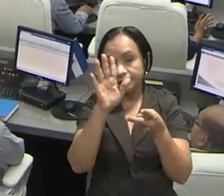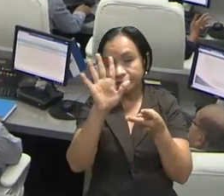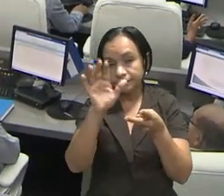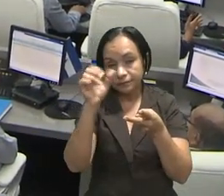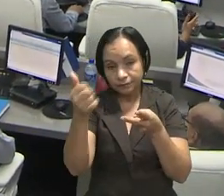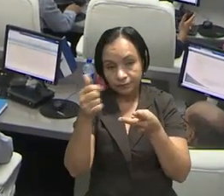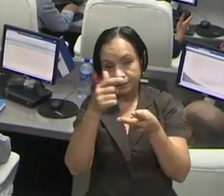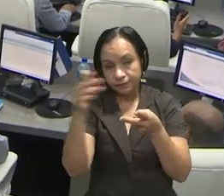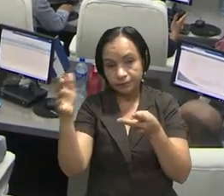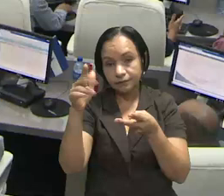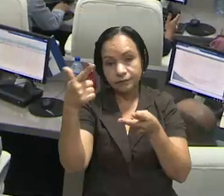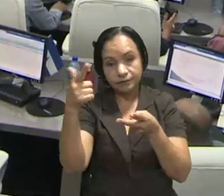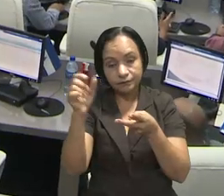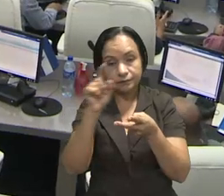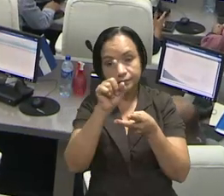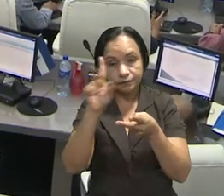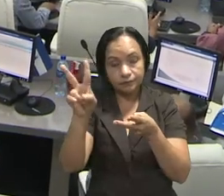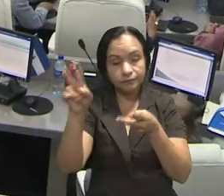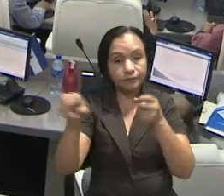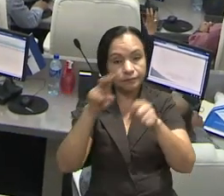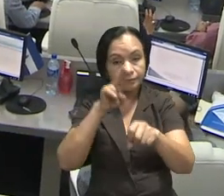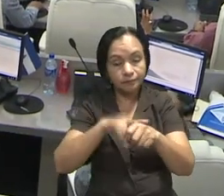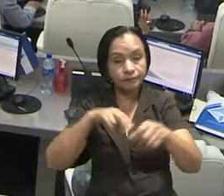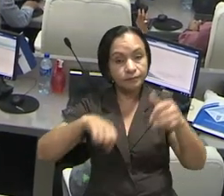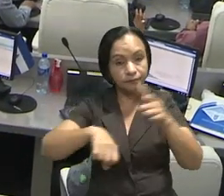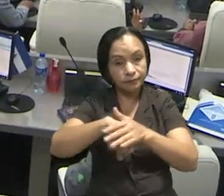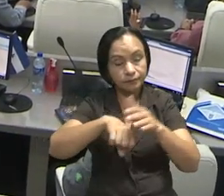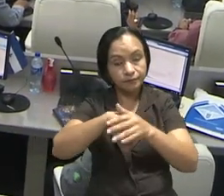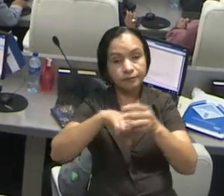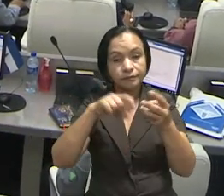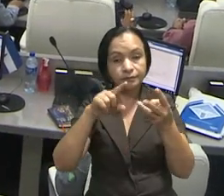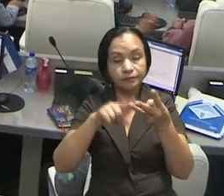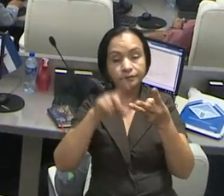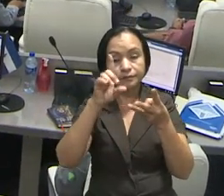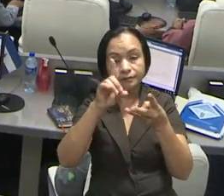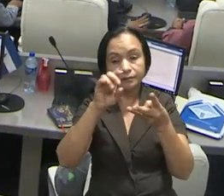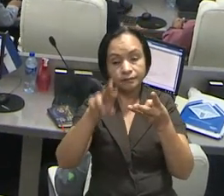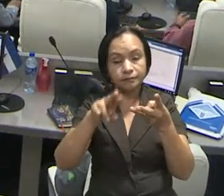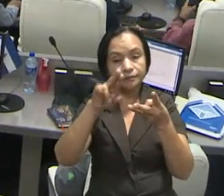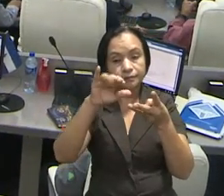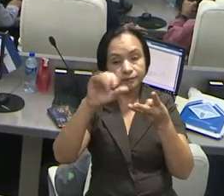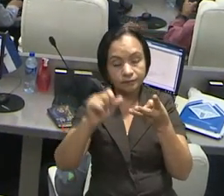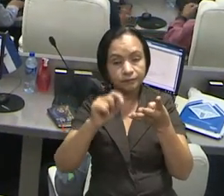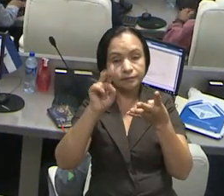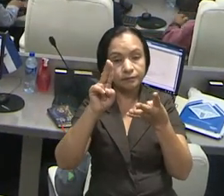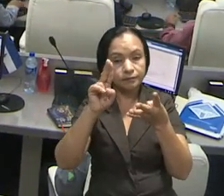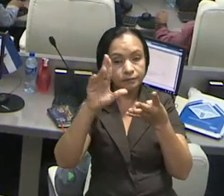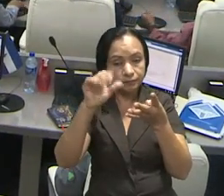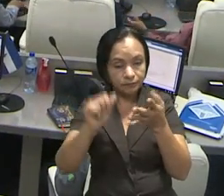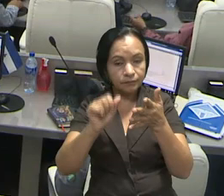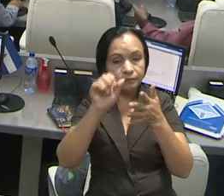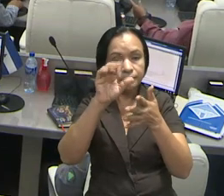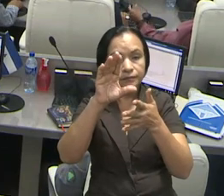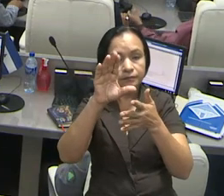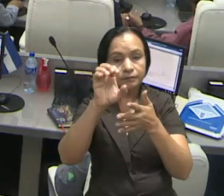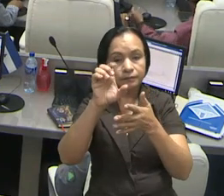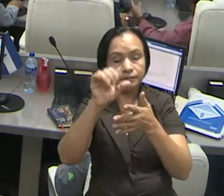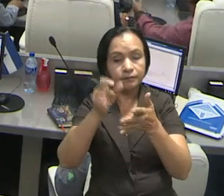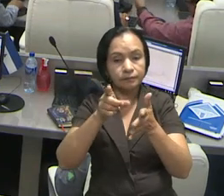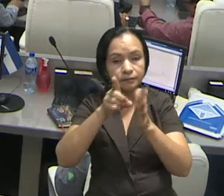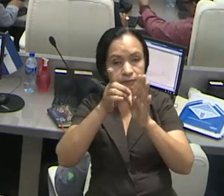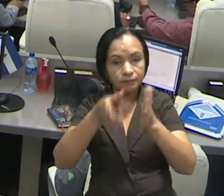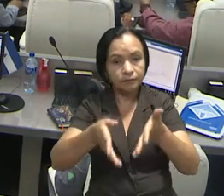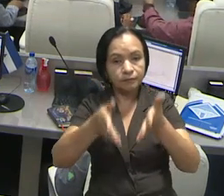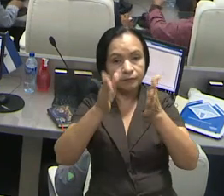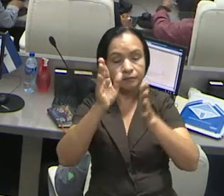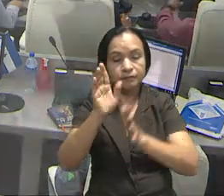1956 al 70, 12 campeonatos nacionales de fútbol con Dinamo, con la NICA, con la UCA y con el Santa Cecilia de Diriamba.